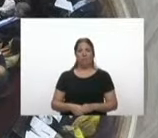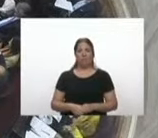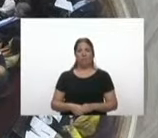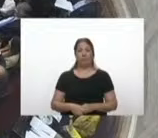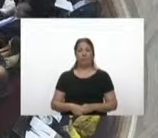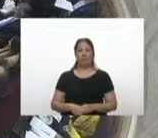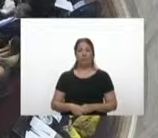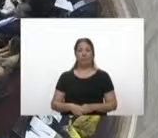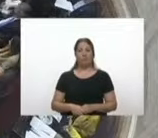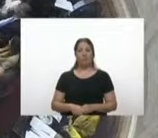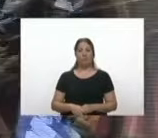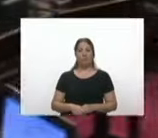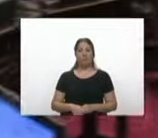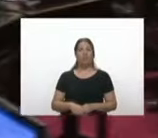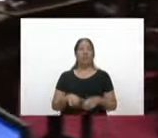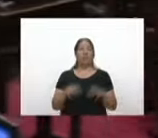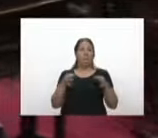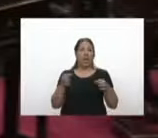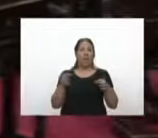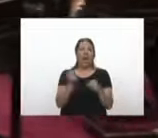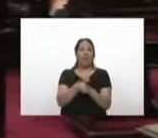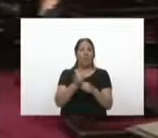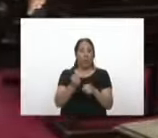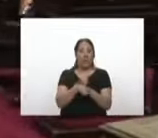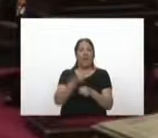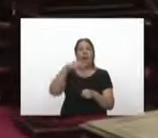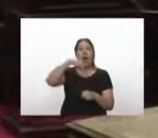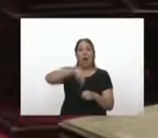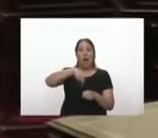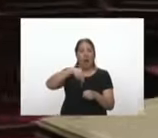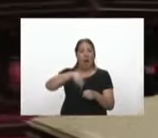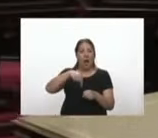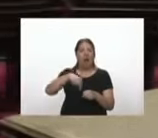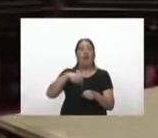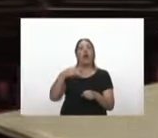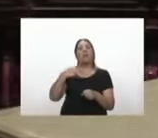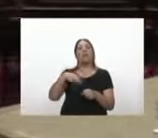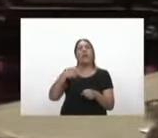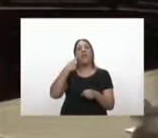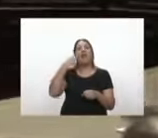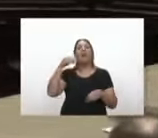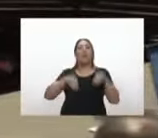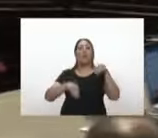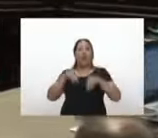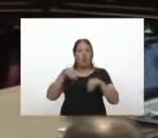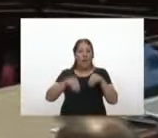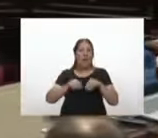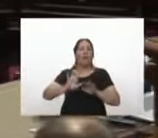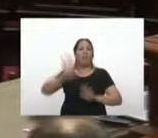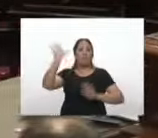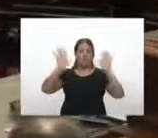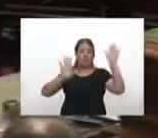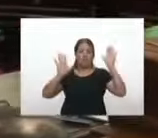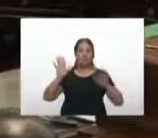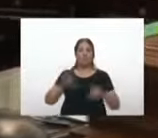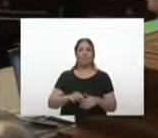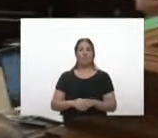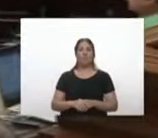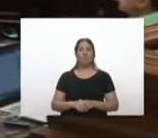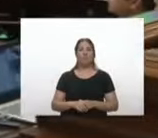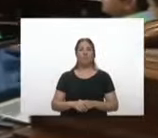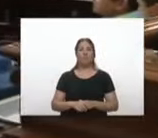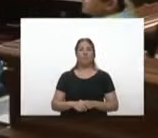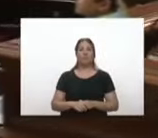presionado Martín Menem, después si querés lo contamos. Sí, pero con este ya, pero ya ahora no tiene nada que hacer, Martín Menem. Después de lo que pasó ahora, ¿cómo lo parás? Va a ser difícil que lo